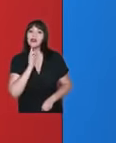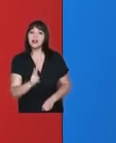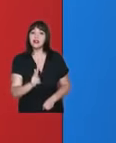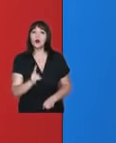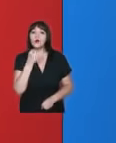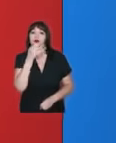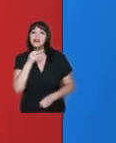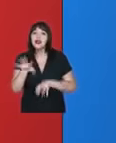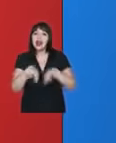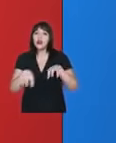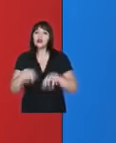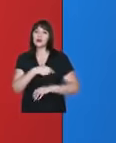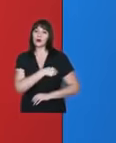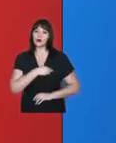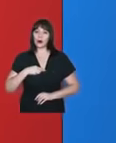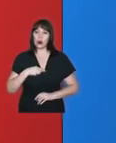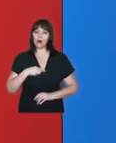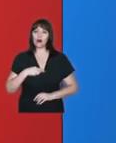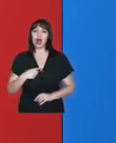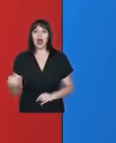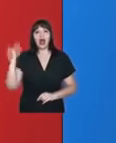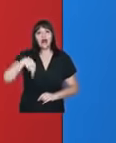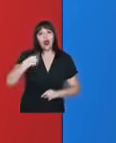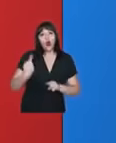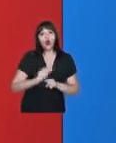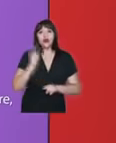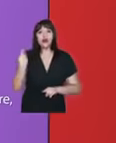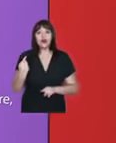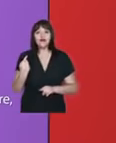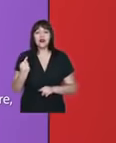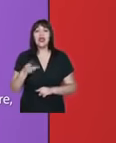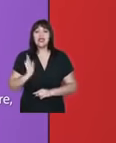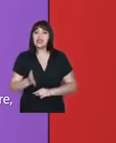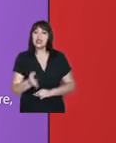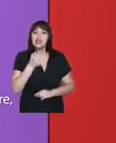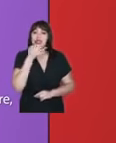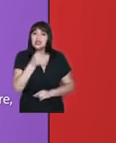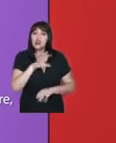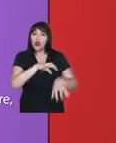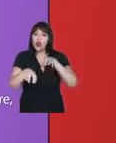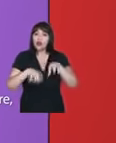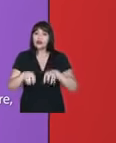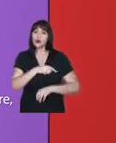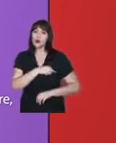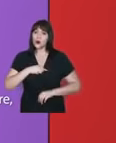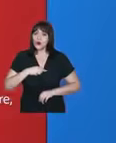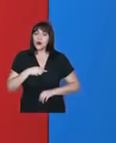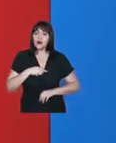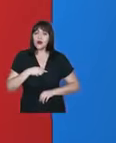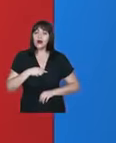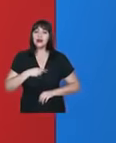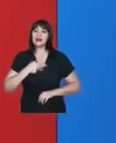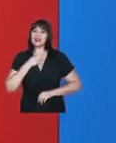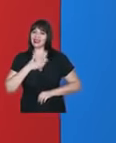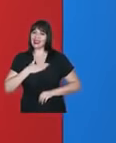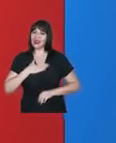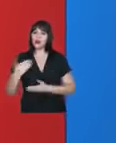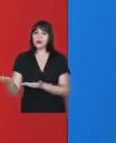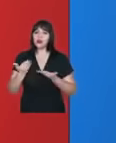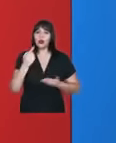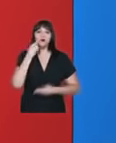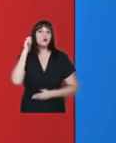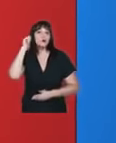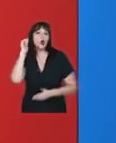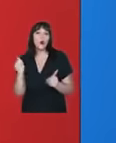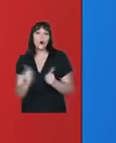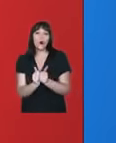Me echaron de la tele por decir las cosas por su nombre. Pero acá estoy de nuevo. Y ahora no solo quiero seguir diciendo las cosas por su nombre, sino que te quiero invitar a